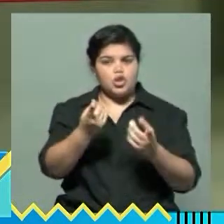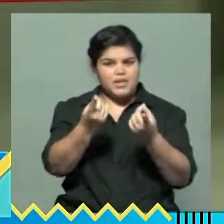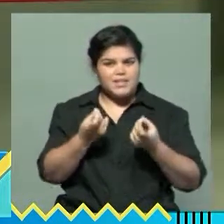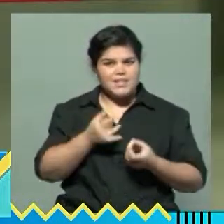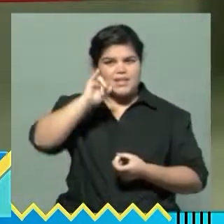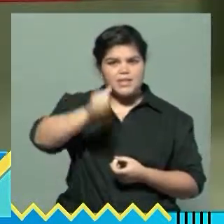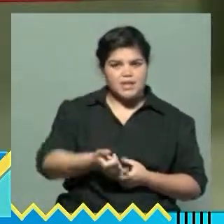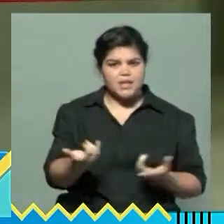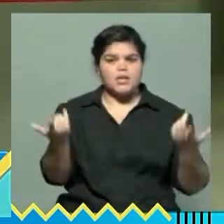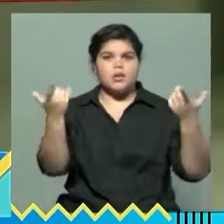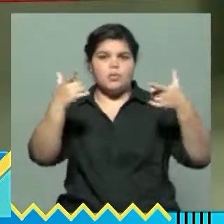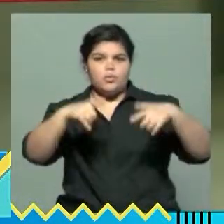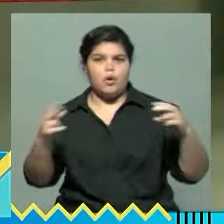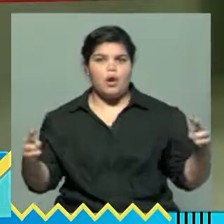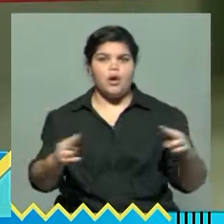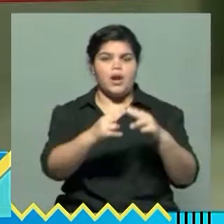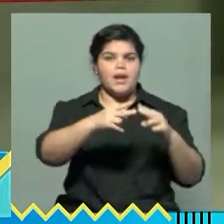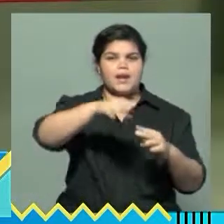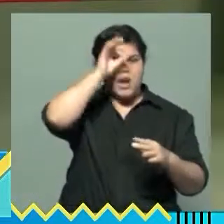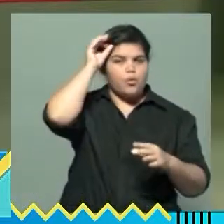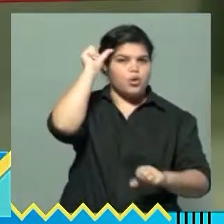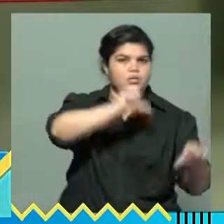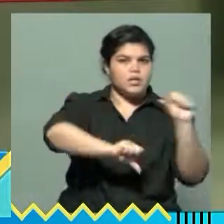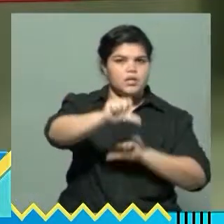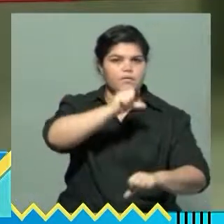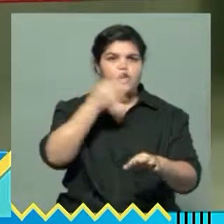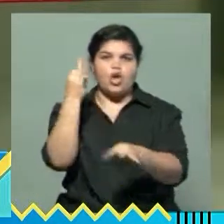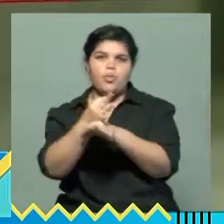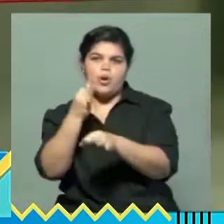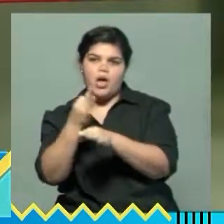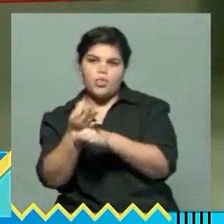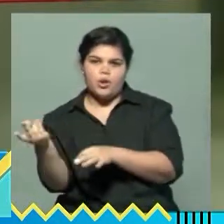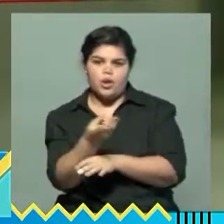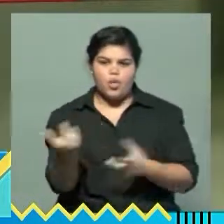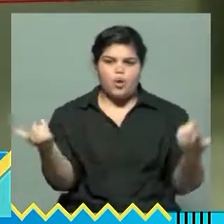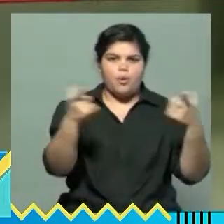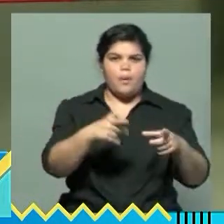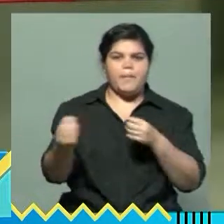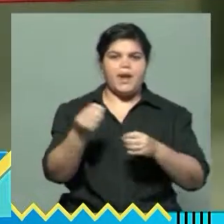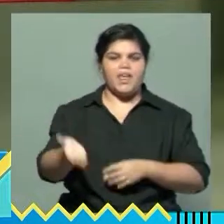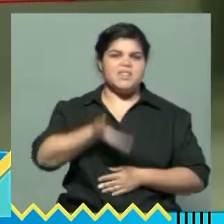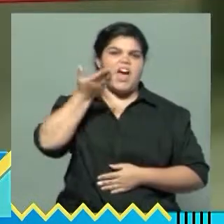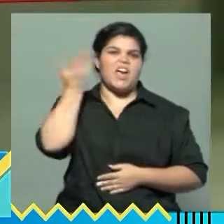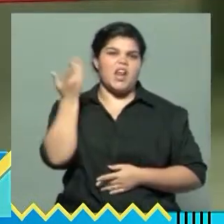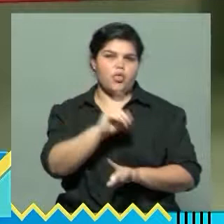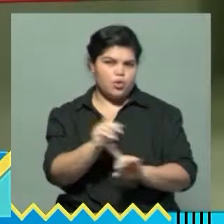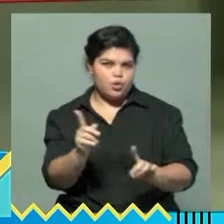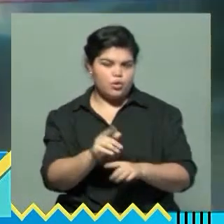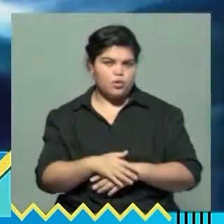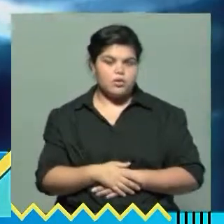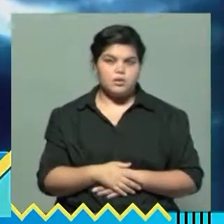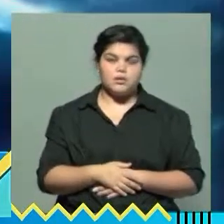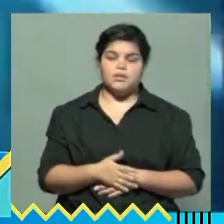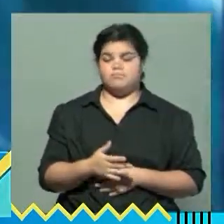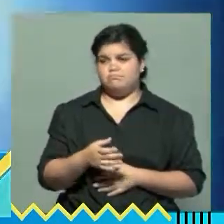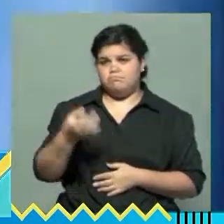¿no?, entre neurocientíficos y educadores para que no se infle este concepto de neuroeducación. Definitivamente, o sea, una de las